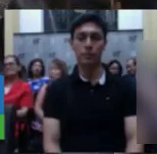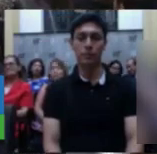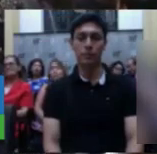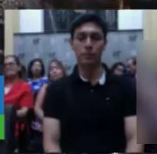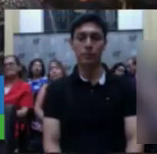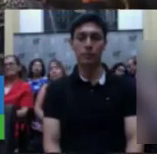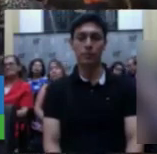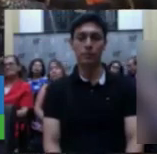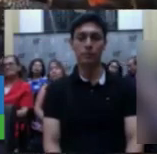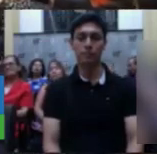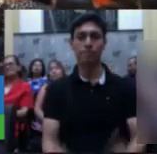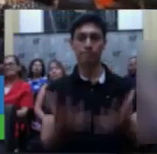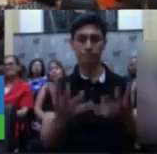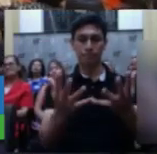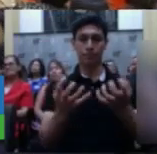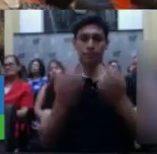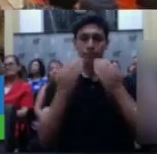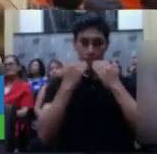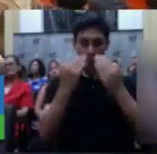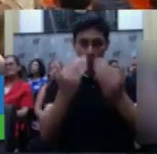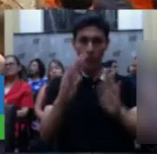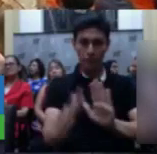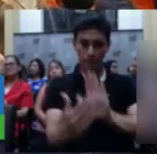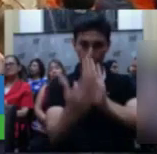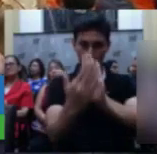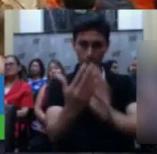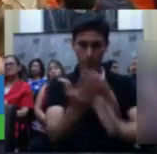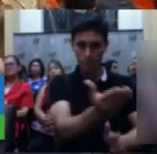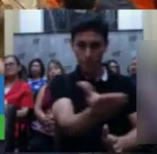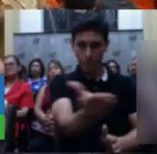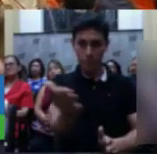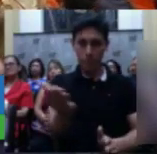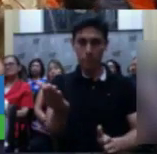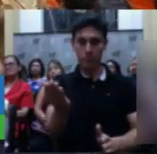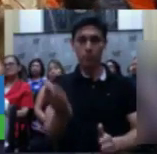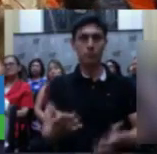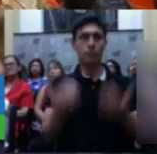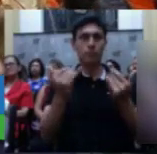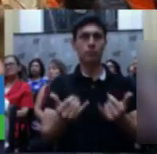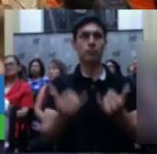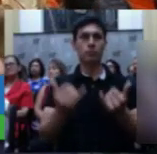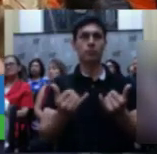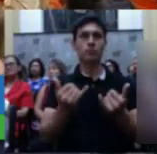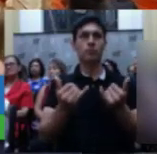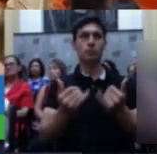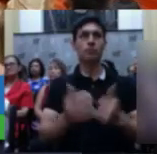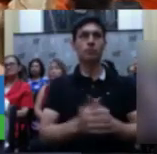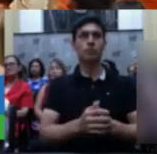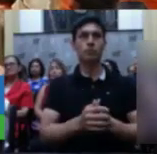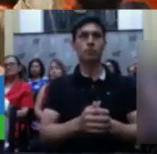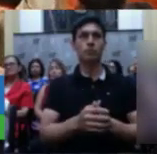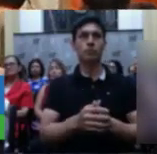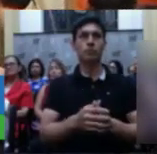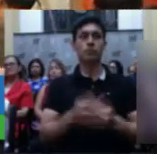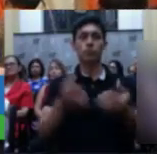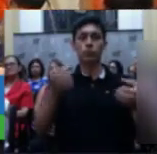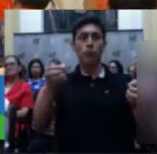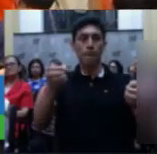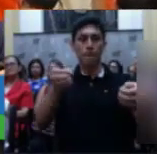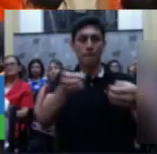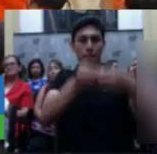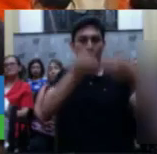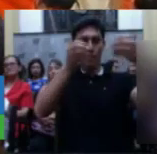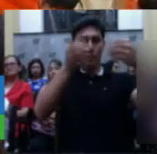Queremos agradecer la presencia de cada uno de ustedes y en este momento se está levantando la sesión para invitarles a un brindis de honor por